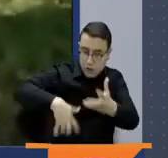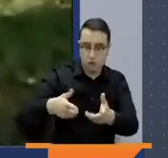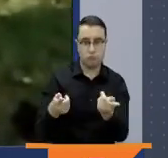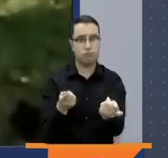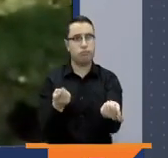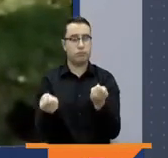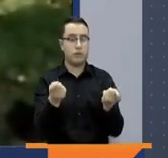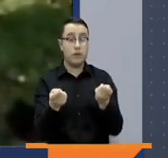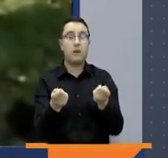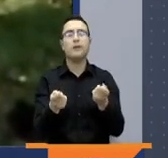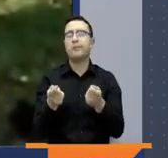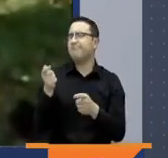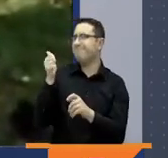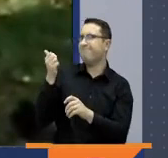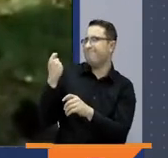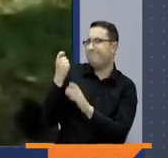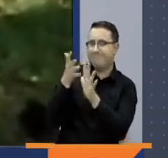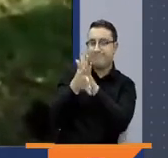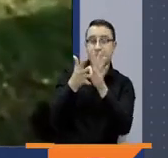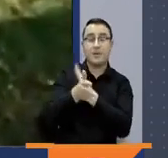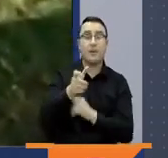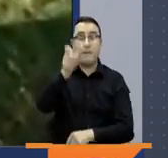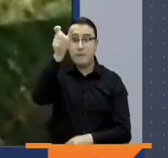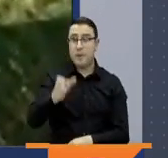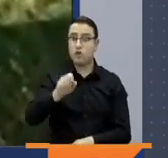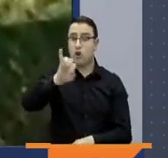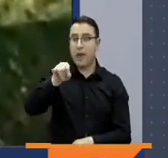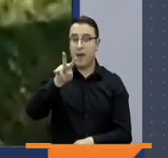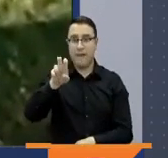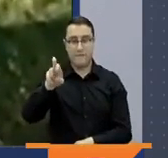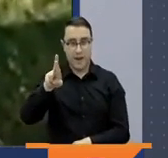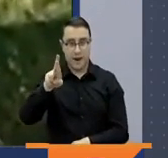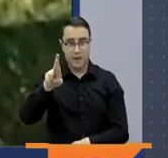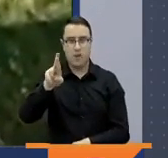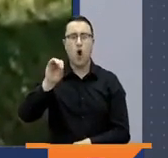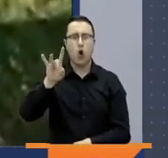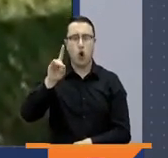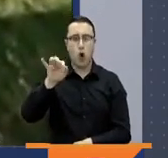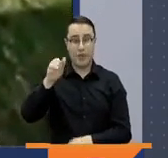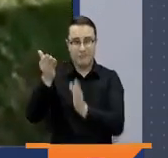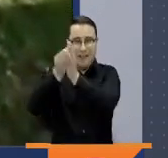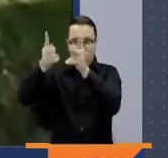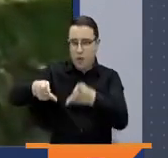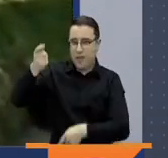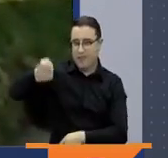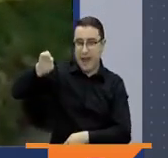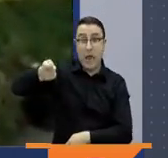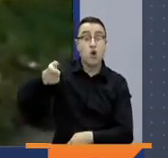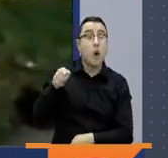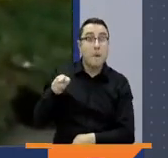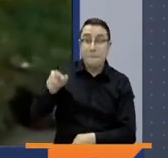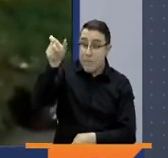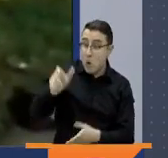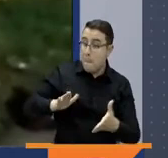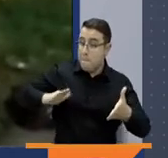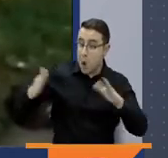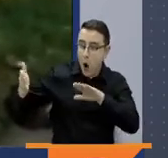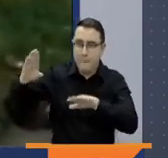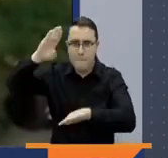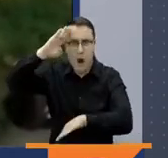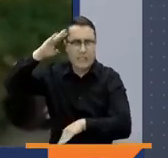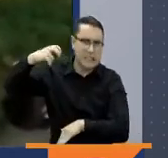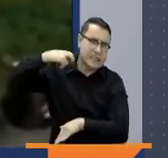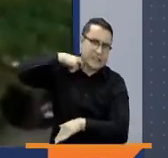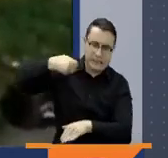pidió perdón por la muerte de Javier Ordóñez y 13 ciudadanos, el general Vargas, precisamente esto que sucedió, como usted también bien lo dice, hace un